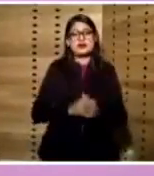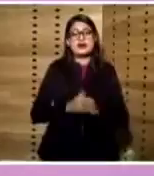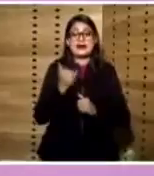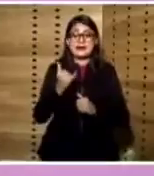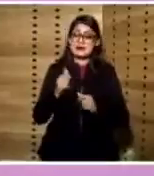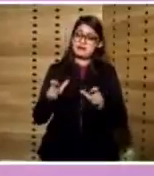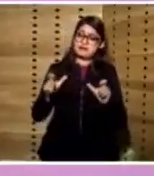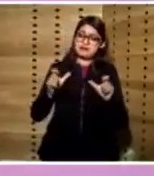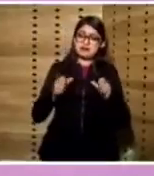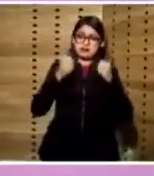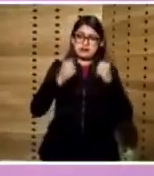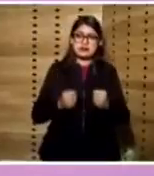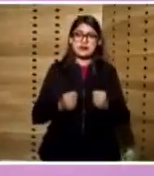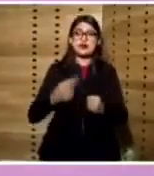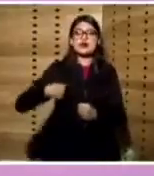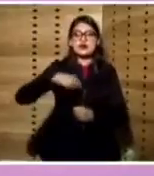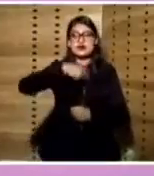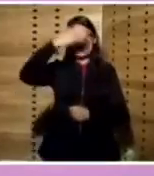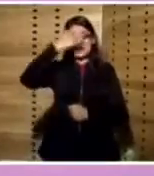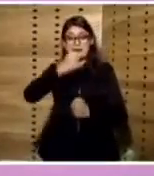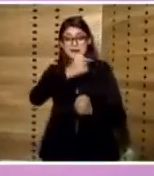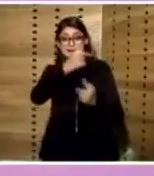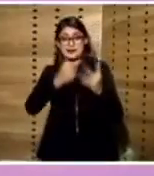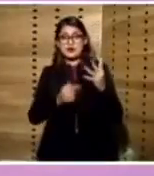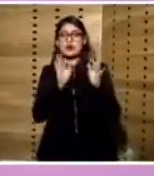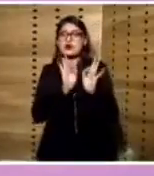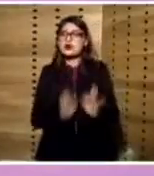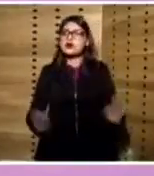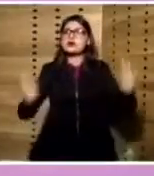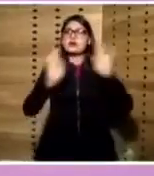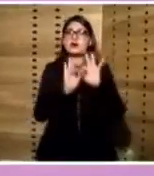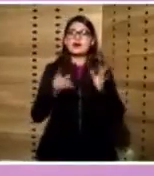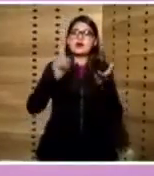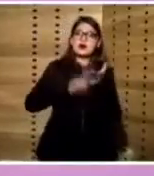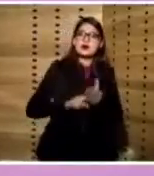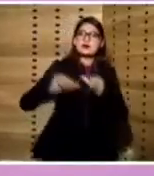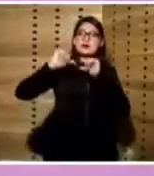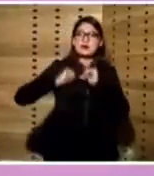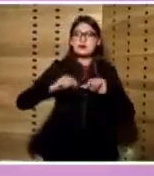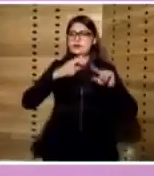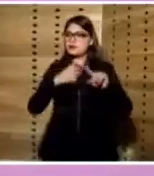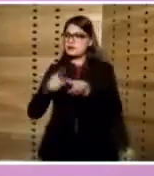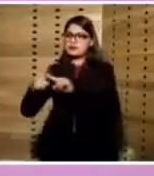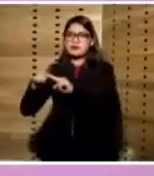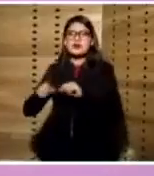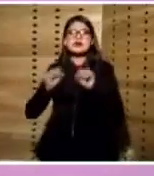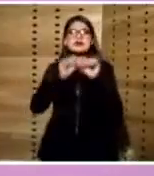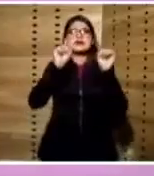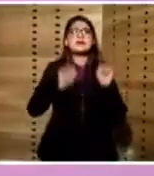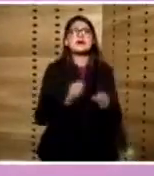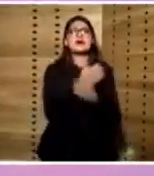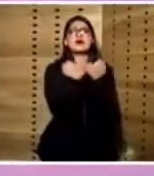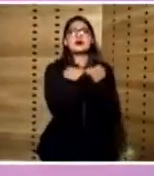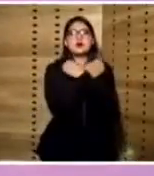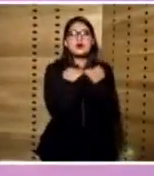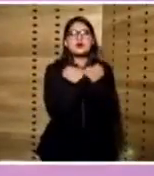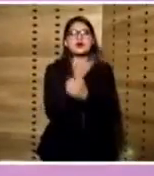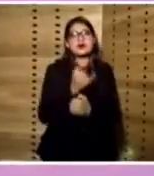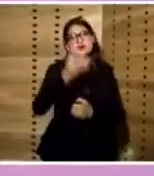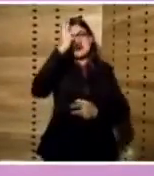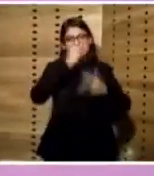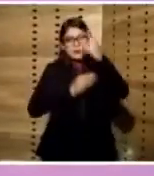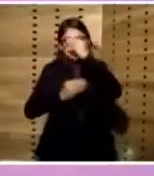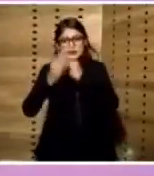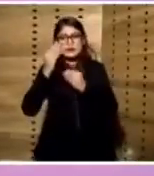Convencidos de que estos deberes son primordiales en toda función pública, en los sistemas educativos y de adiestramiento militar,